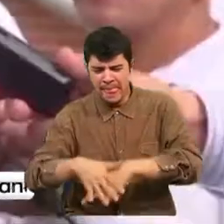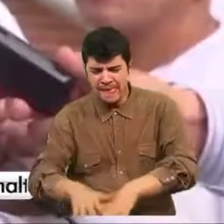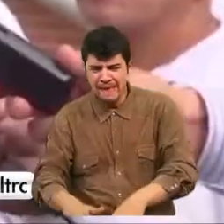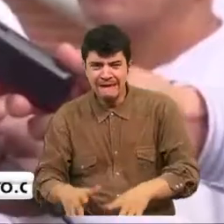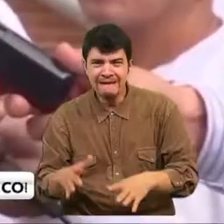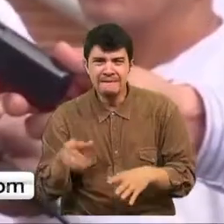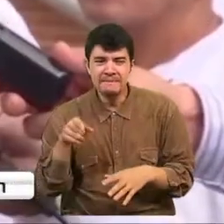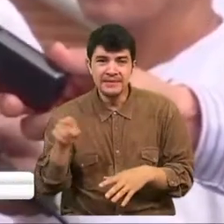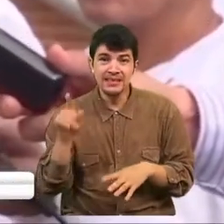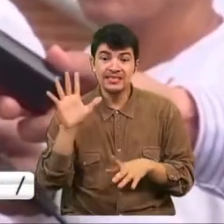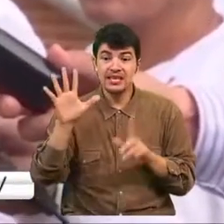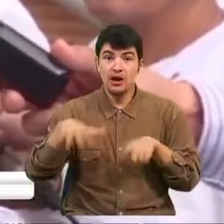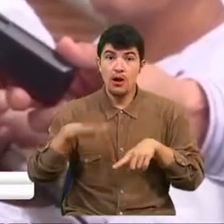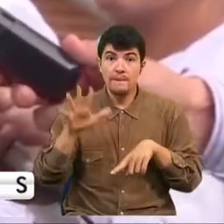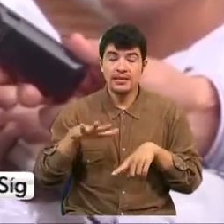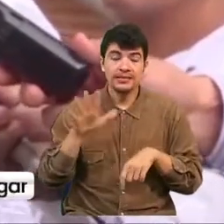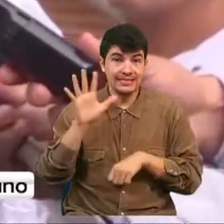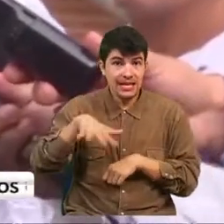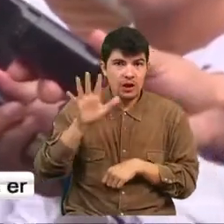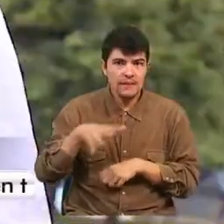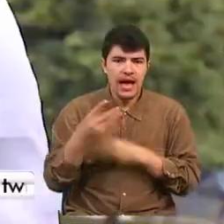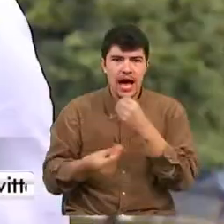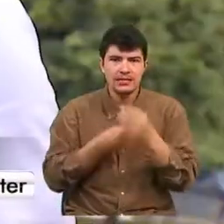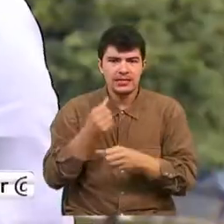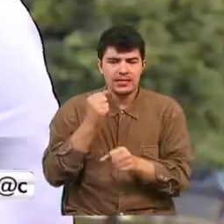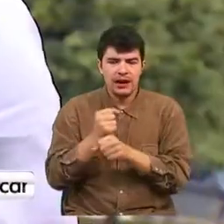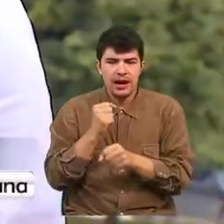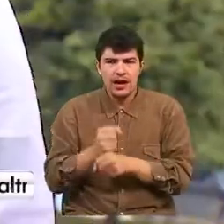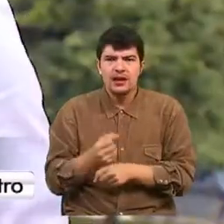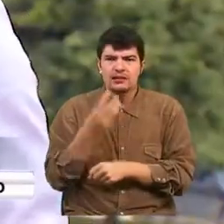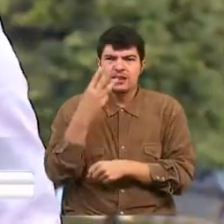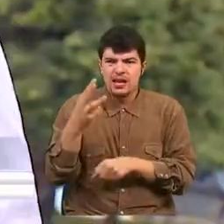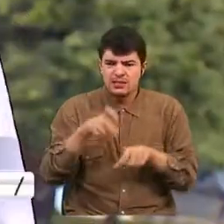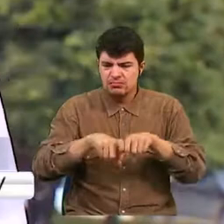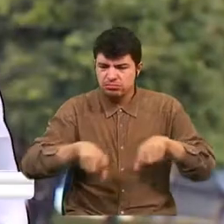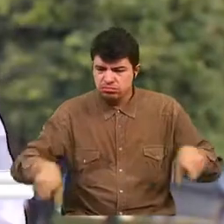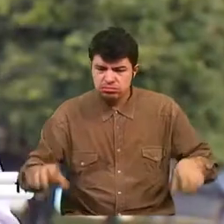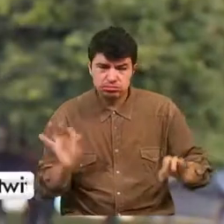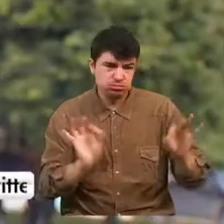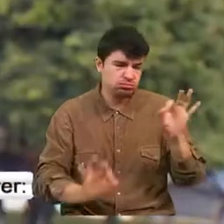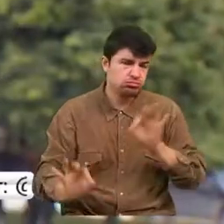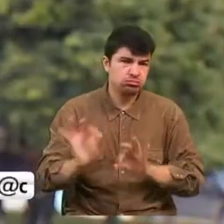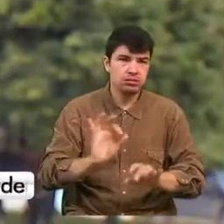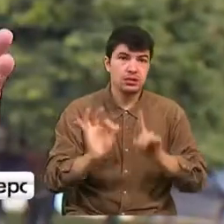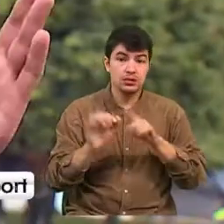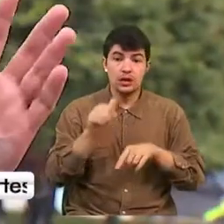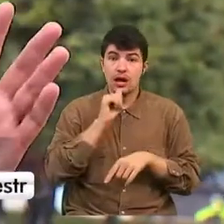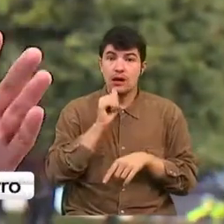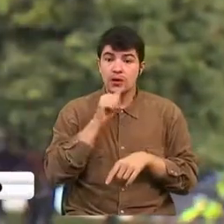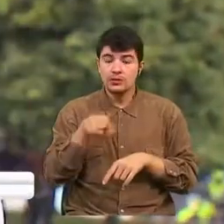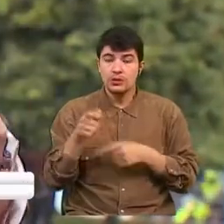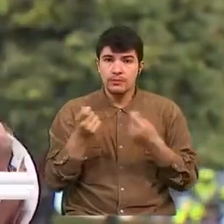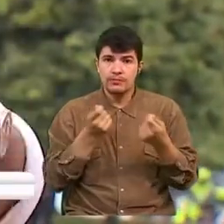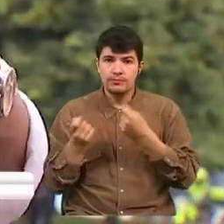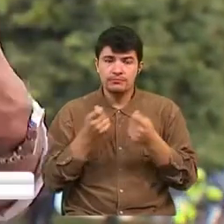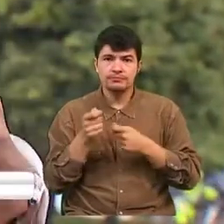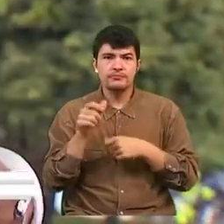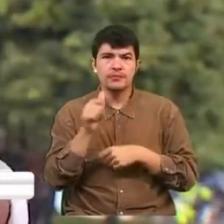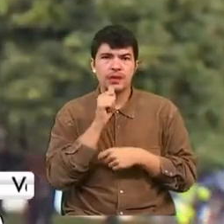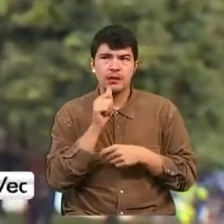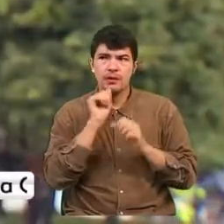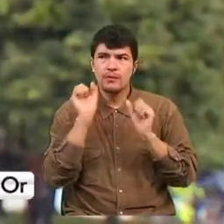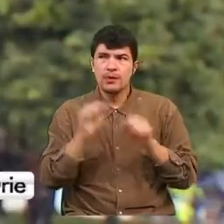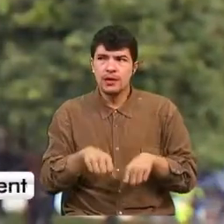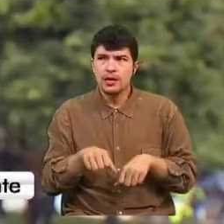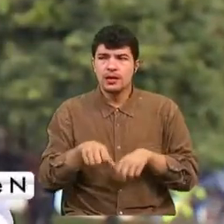la rehabilitamos. Se hicieron 3 conducciones, 3 canalizaciones de drenaje, que además estas aguas que se están manejando ahora van a servir para el